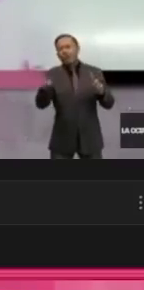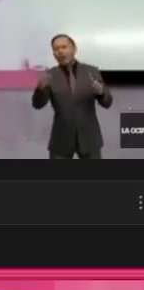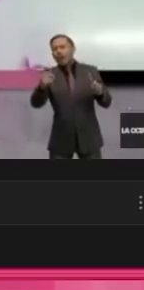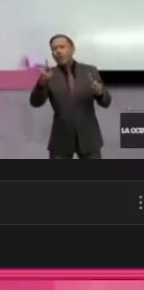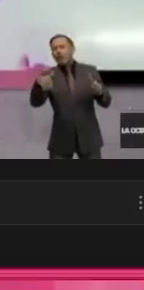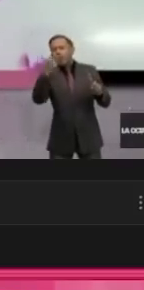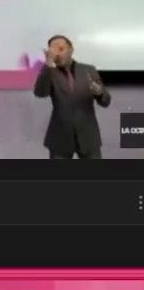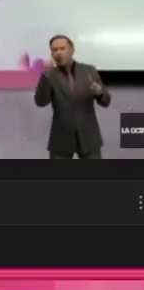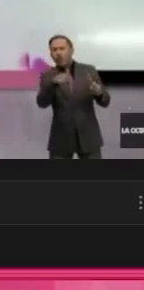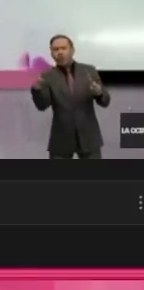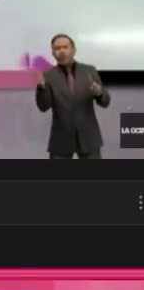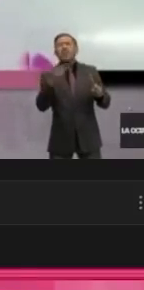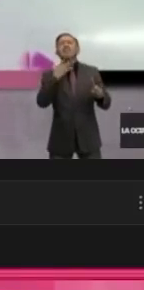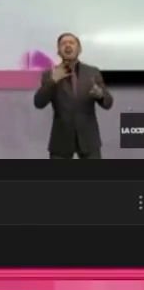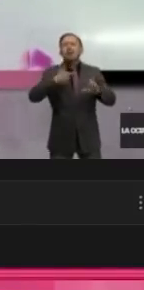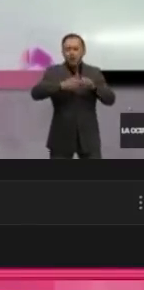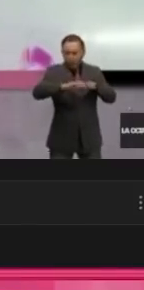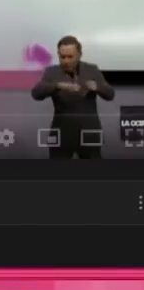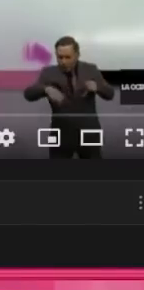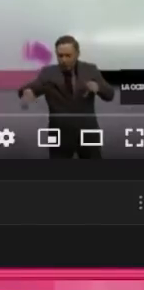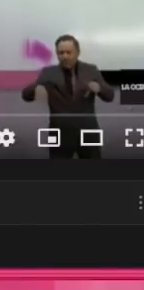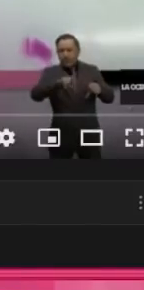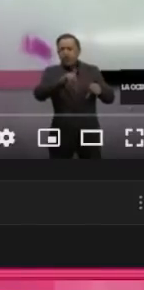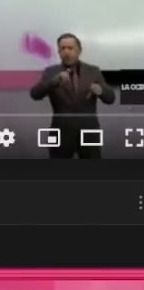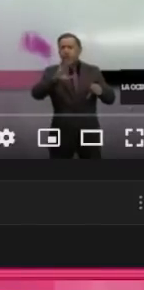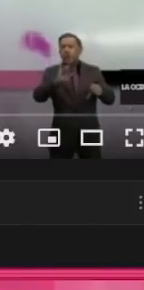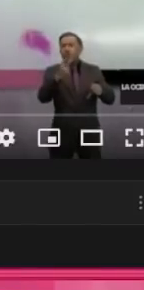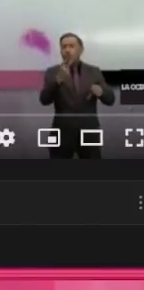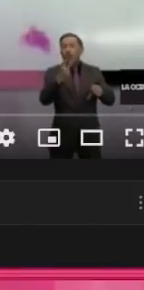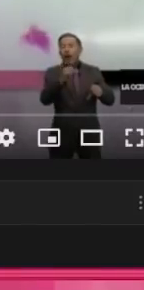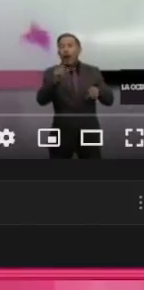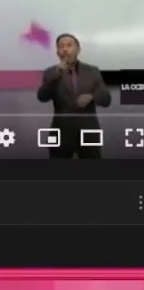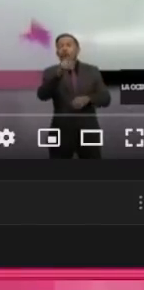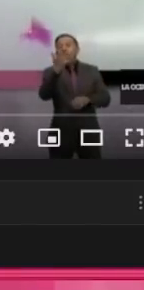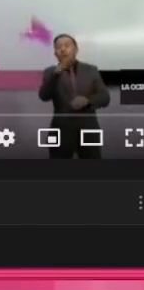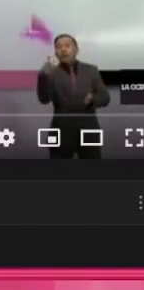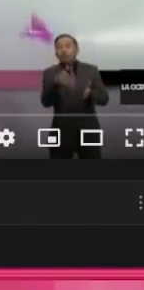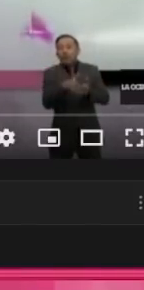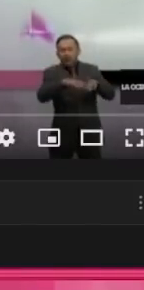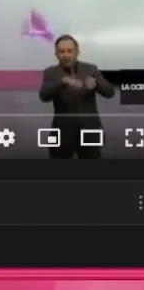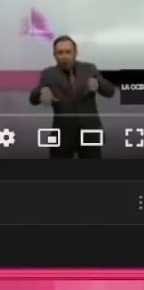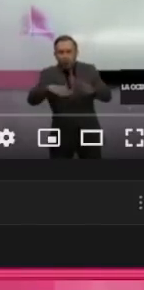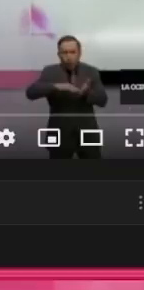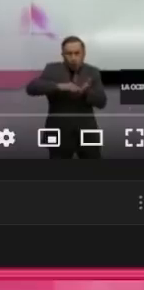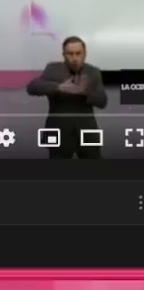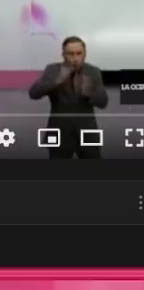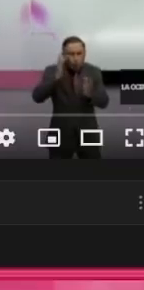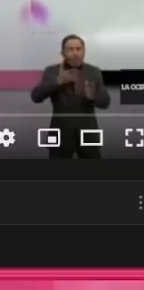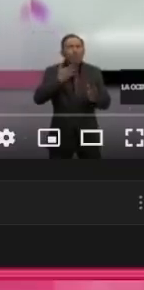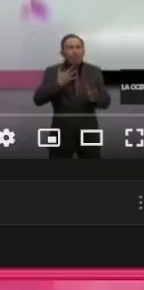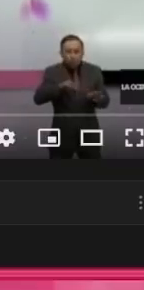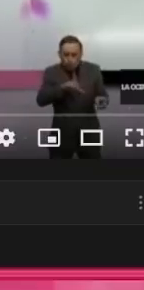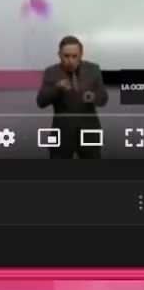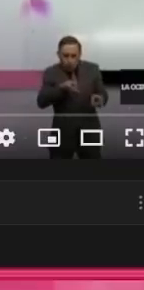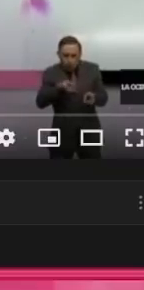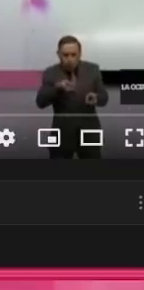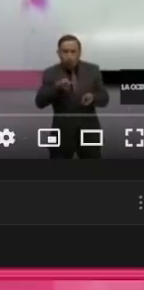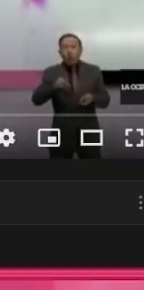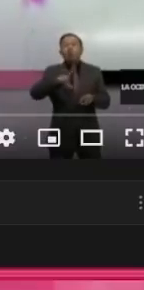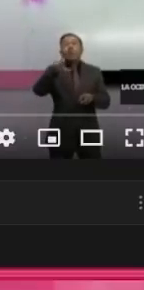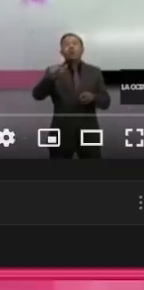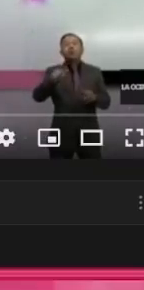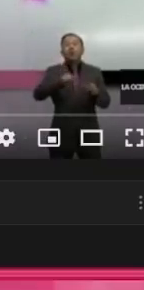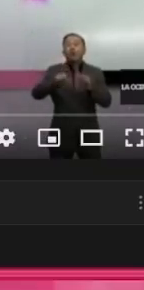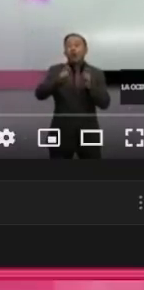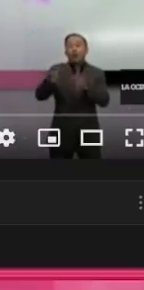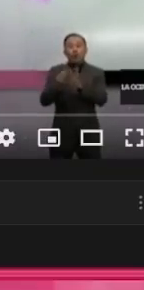de huachicol, de ser de 152, llegaron hasta 10.000 tomas clandestinas. A la llegada del presidente López Obrador se contuvo este